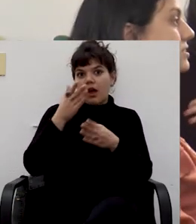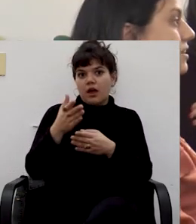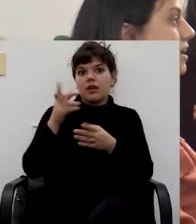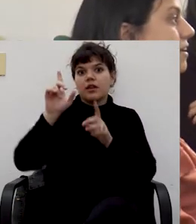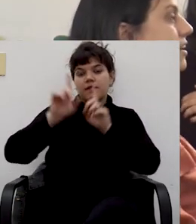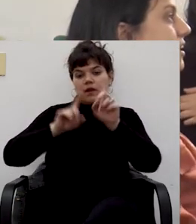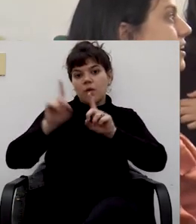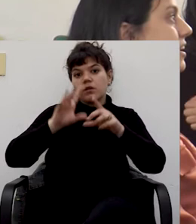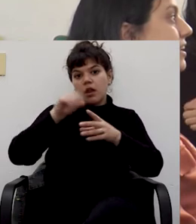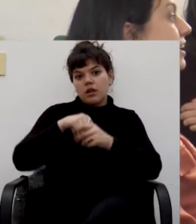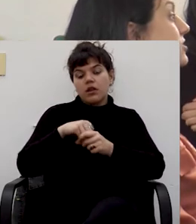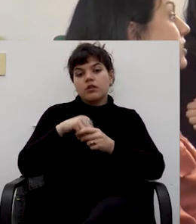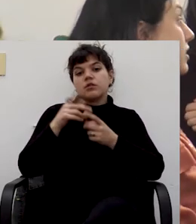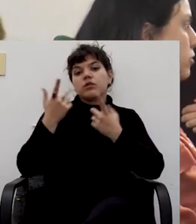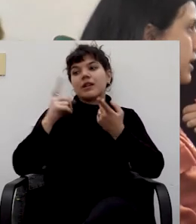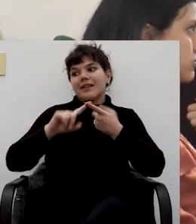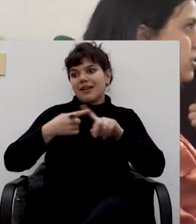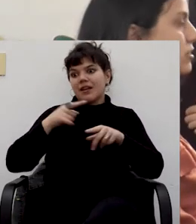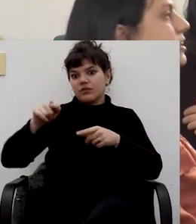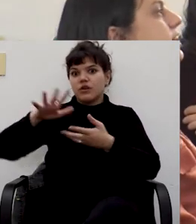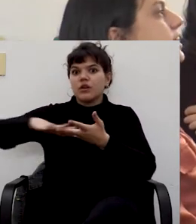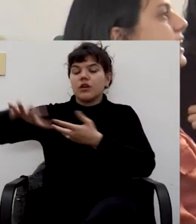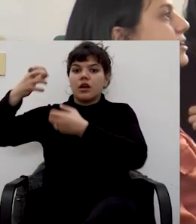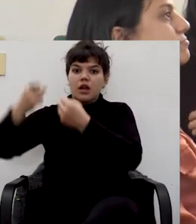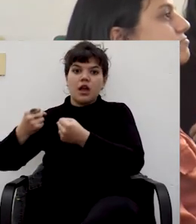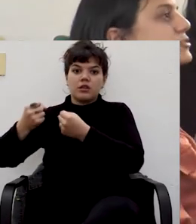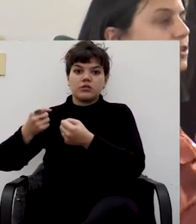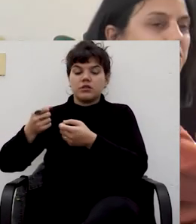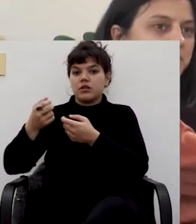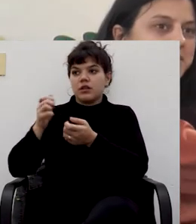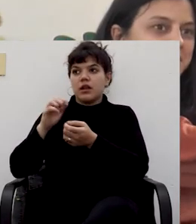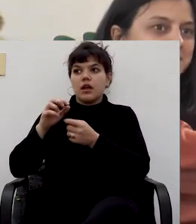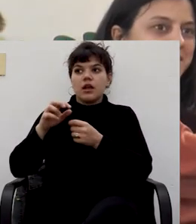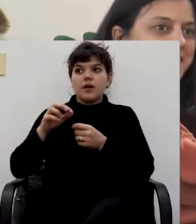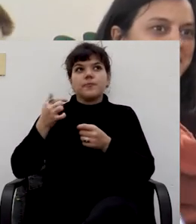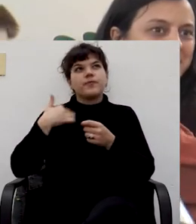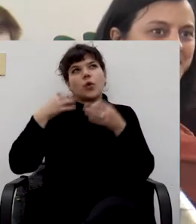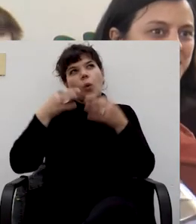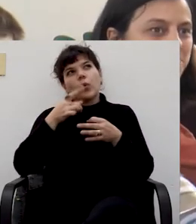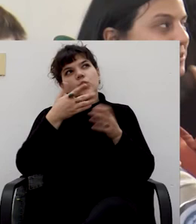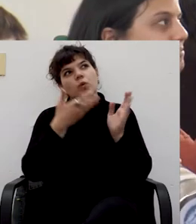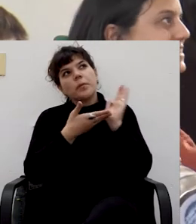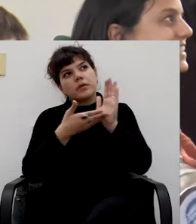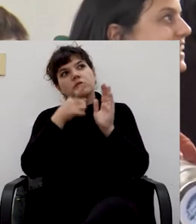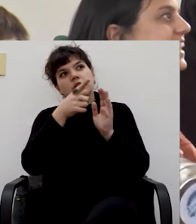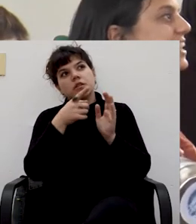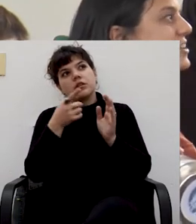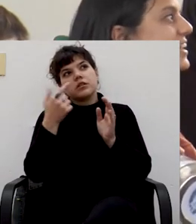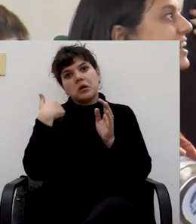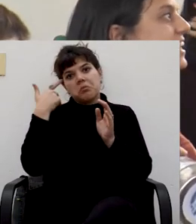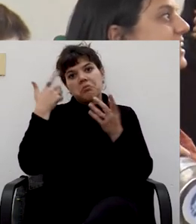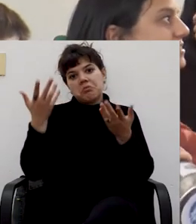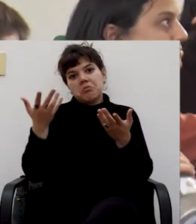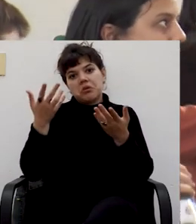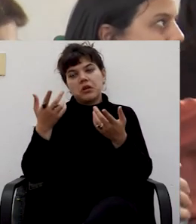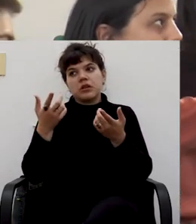la universidad en relación a esta población. Yo tengo una presentación ahí que había traído, pensé que